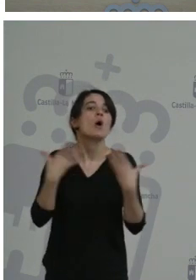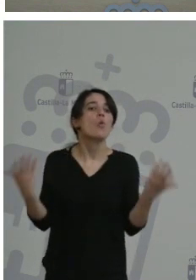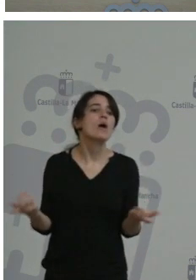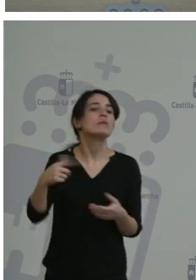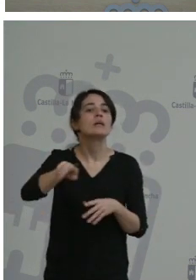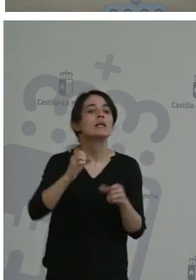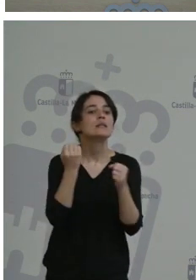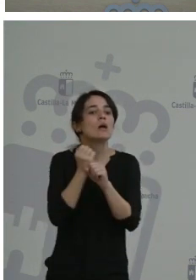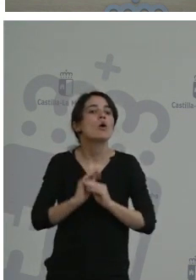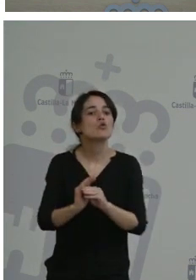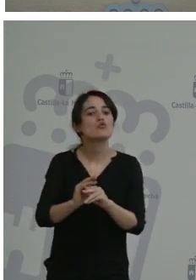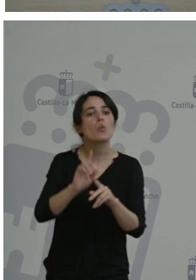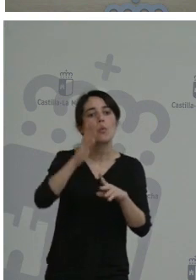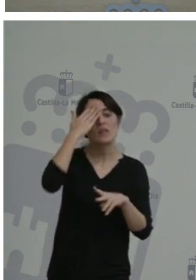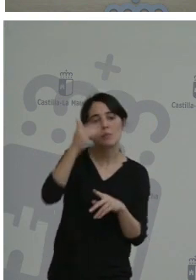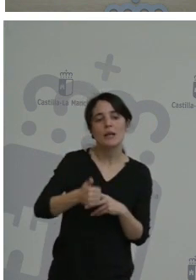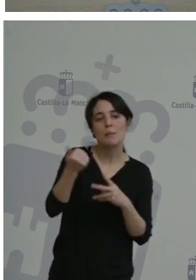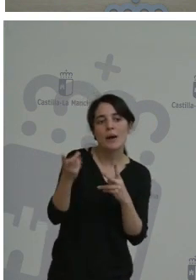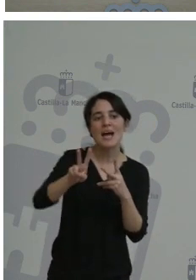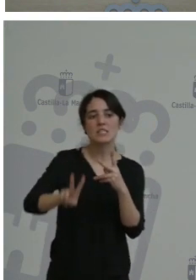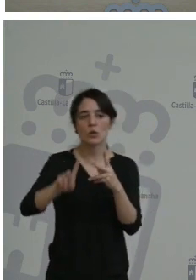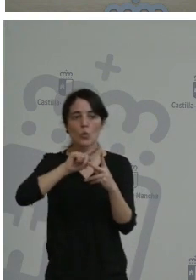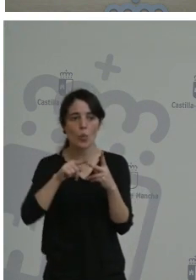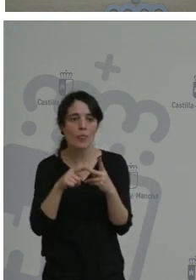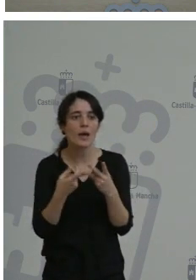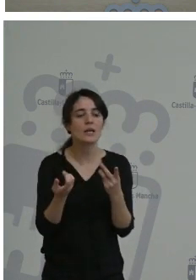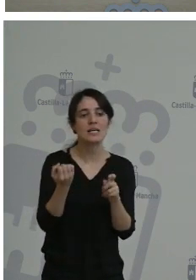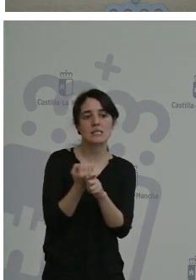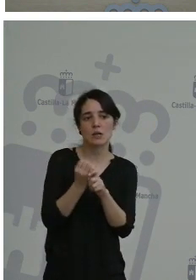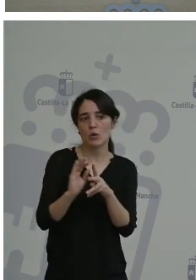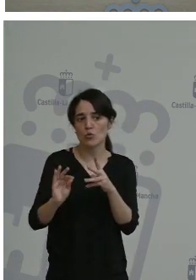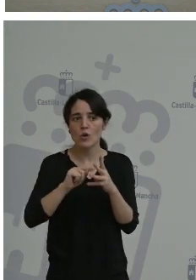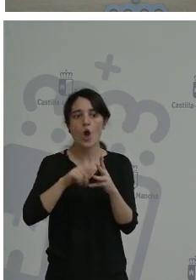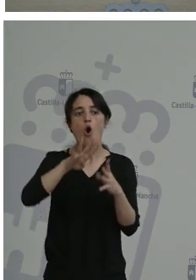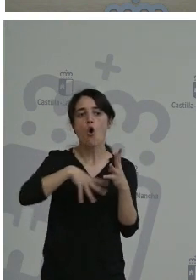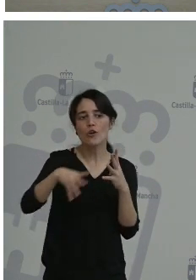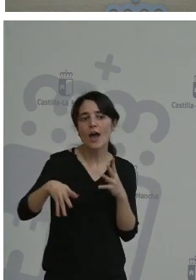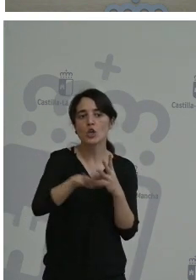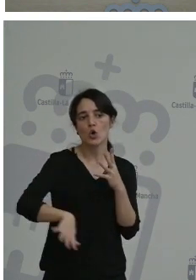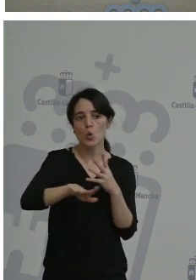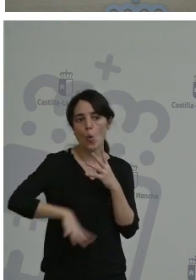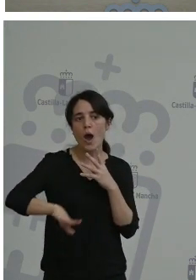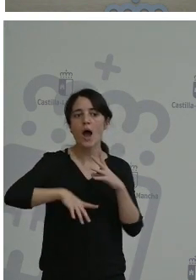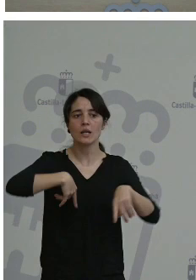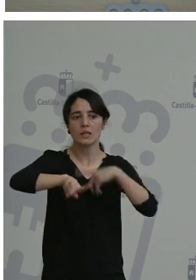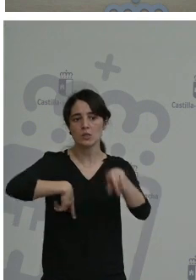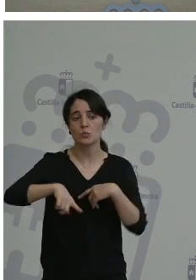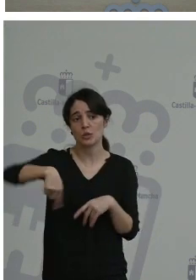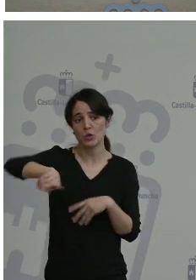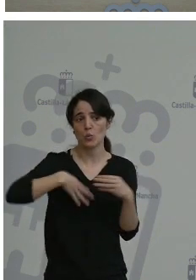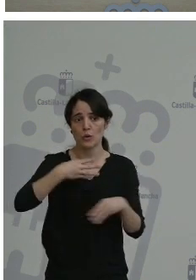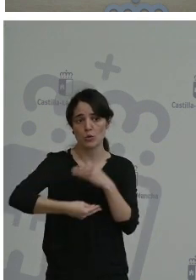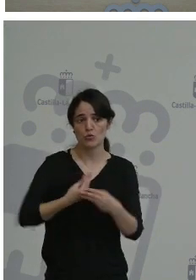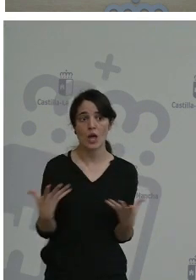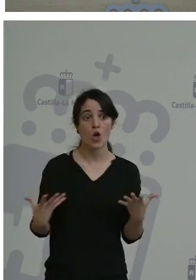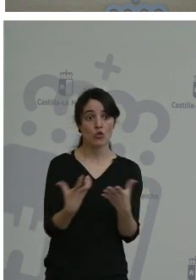principales, secundarias, las competencias, las destrezas que va a tener que manejar el horario, el lugar, el transporte que pueden utilizar. Y